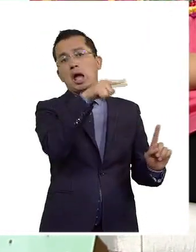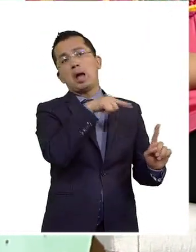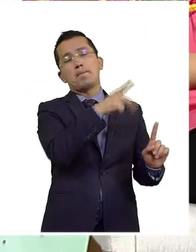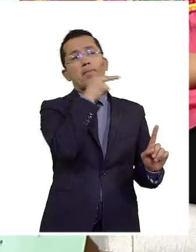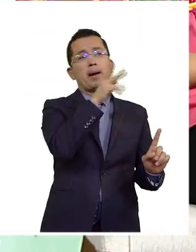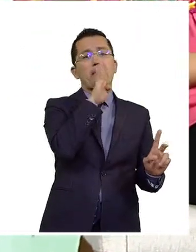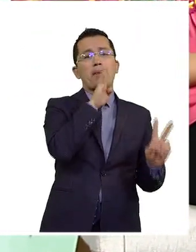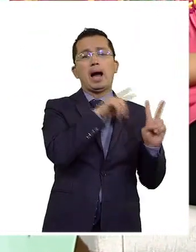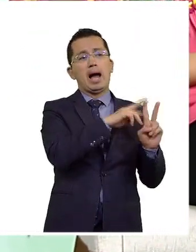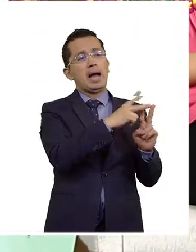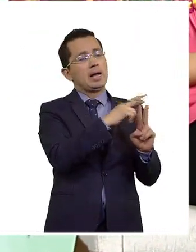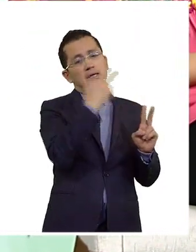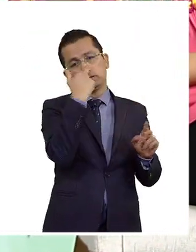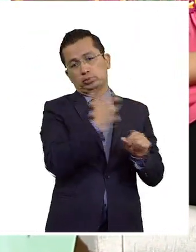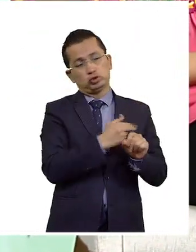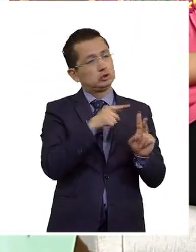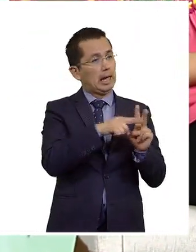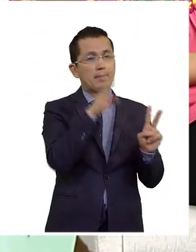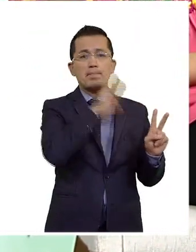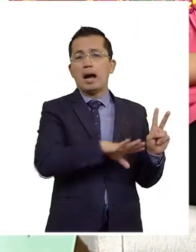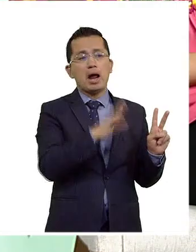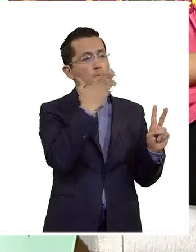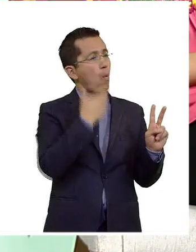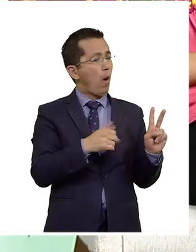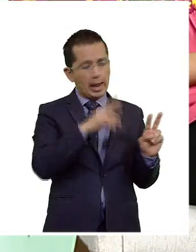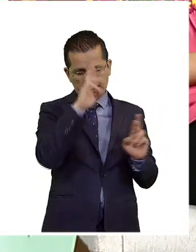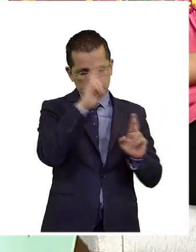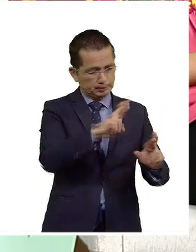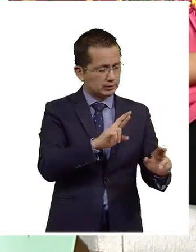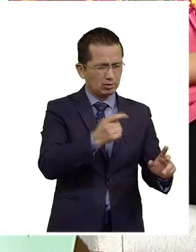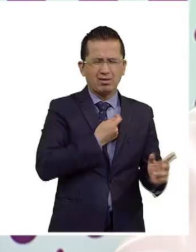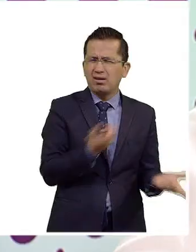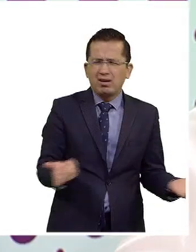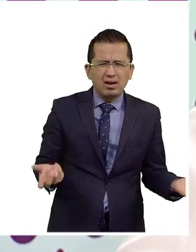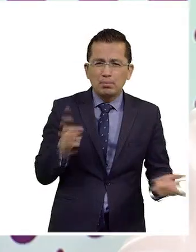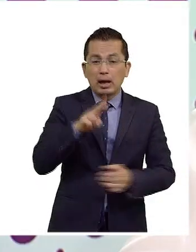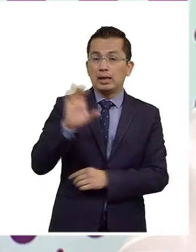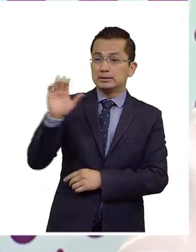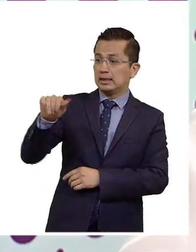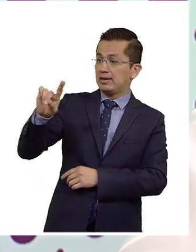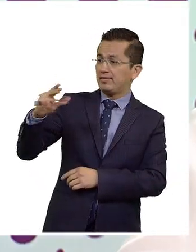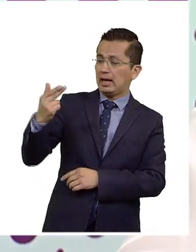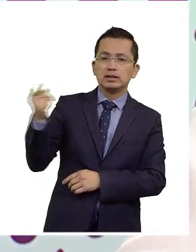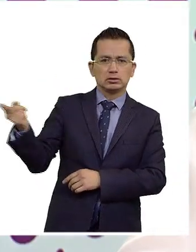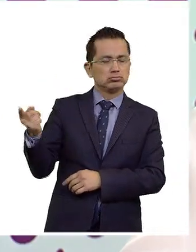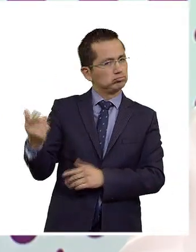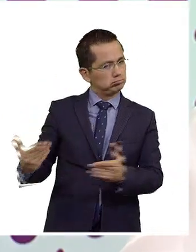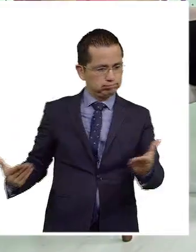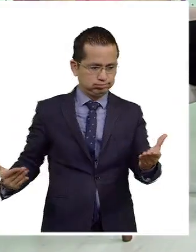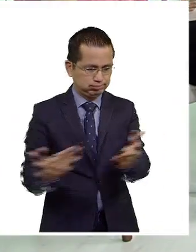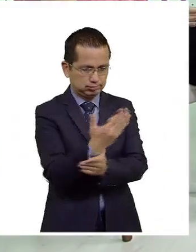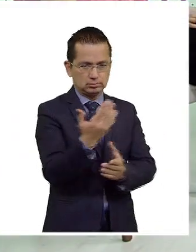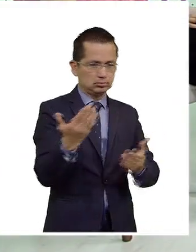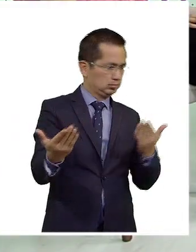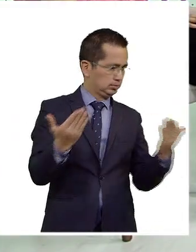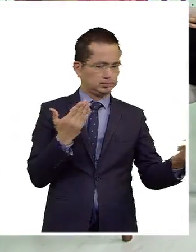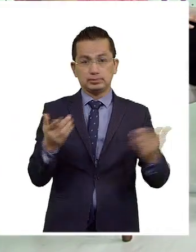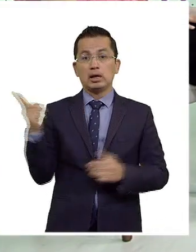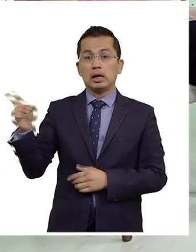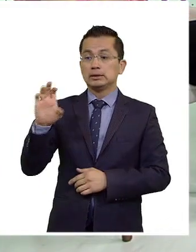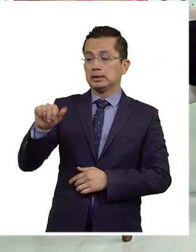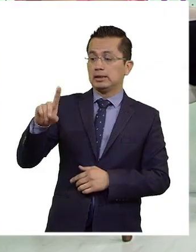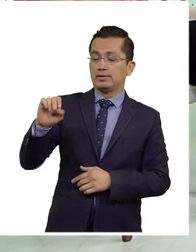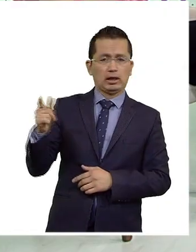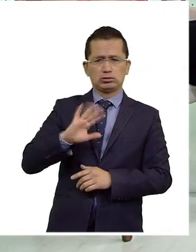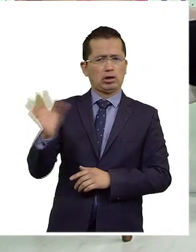Y por supuesto la respuesta, tuvo que intervenir la Comisión de Derechos Humanos y la respuesta fue contundente.